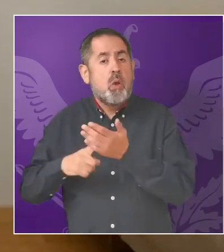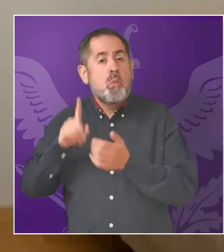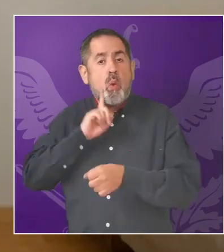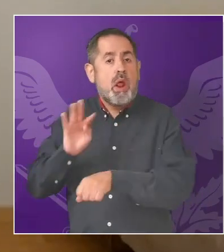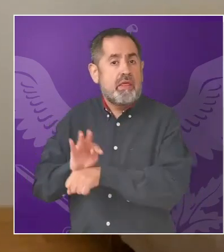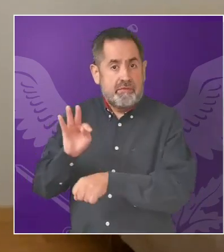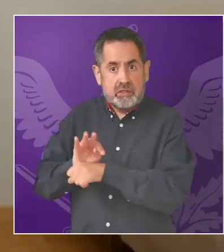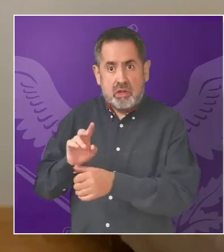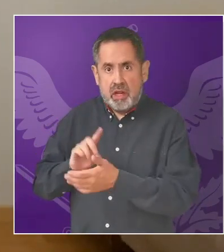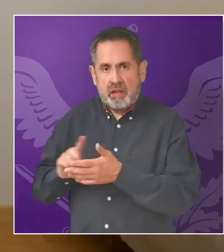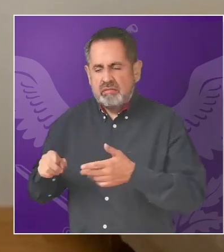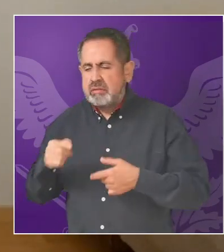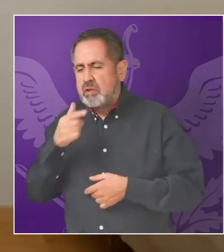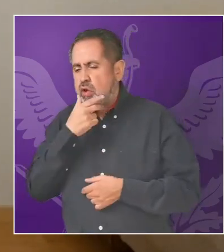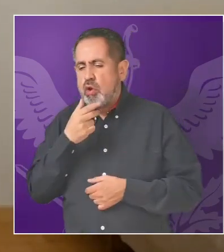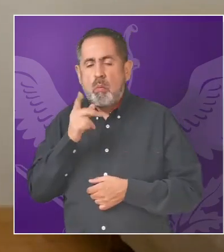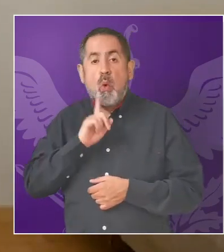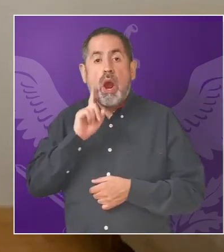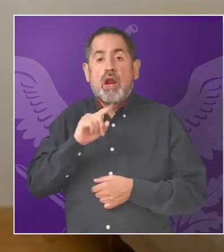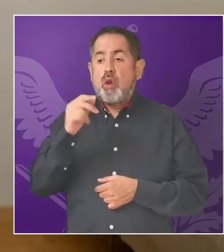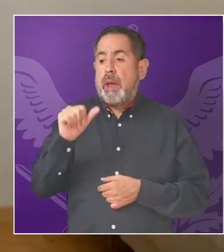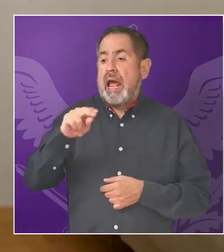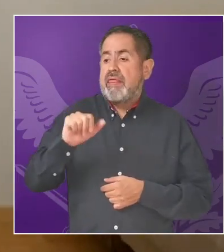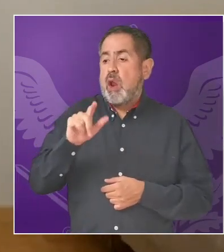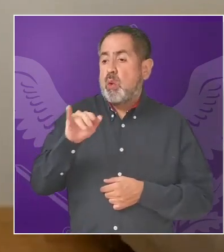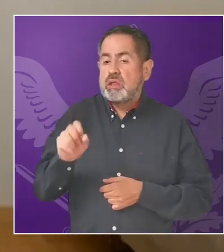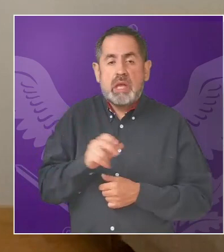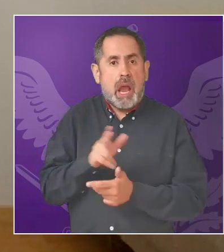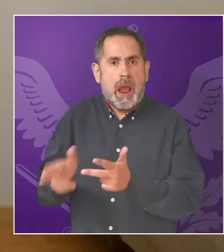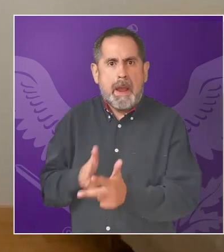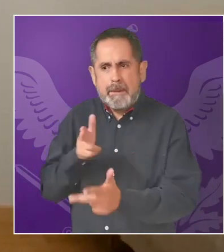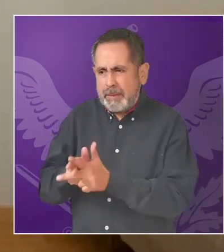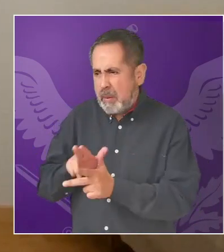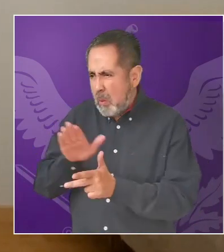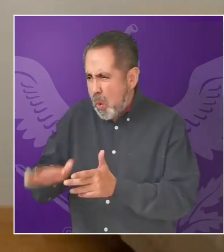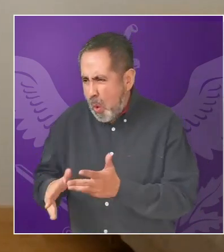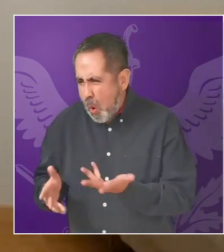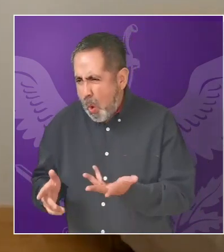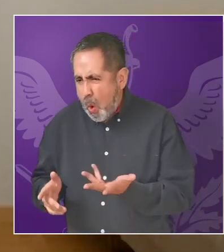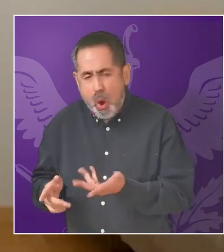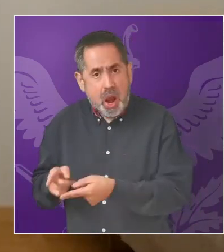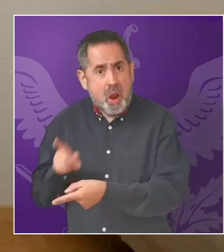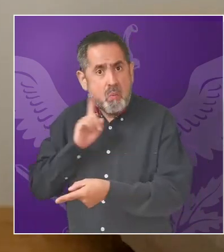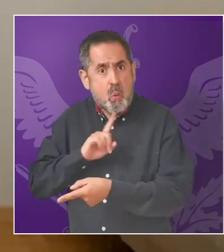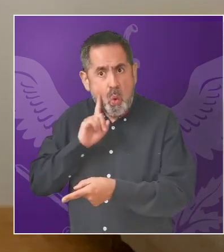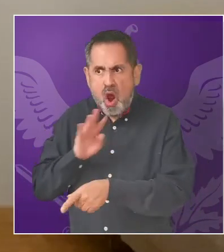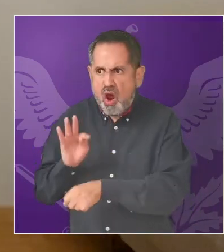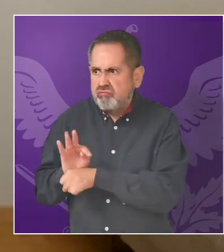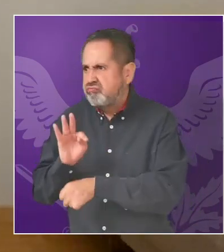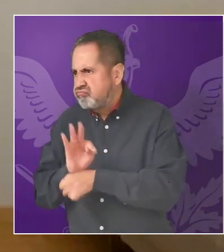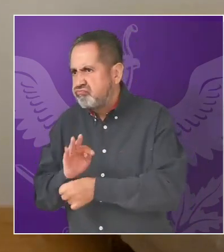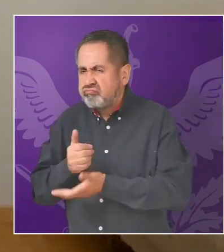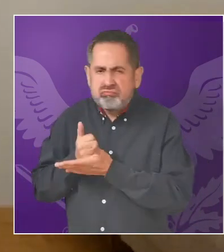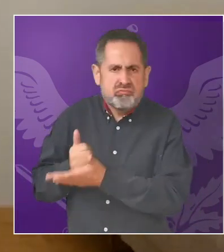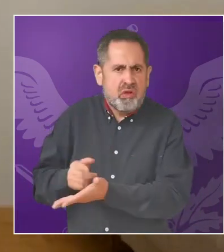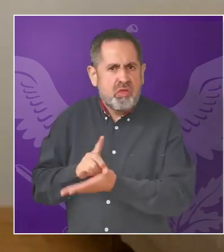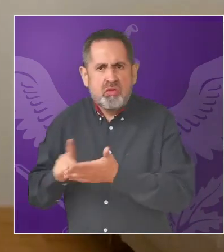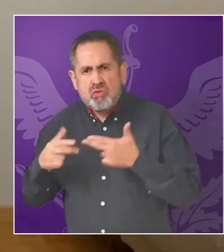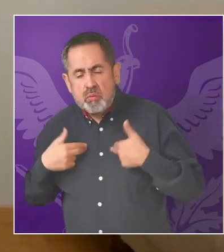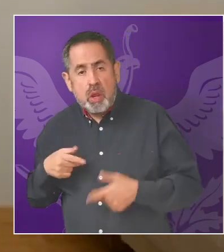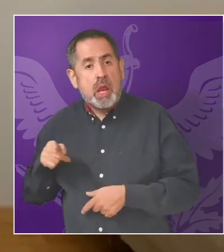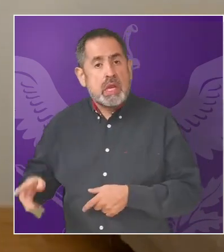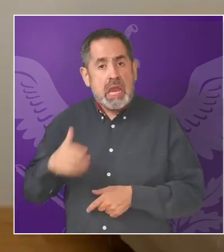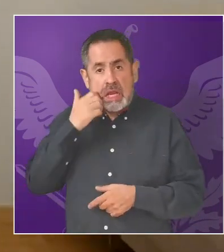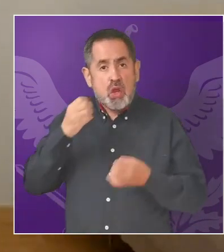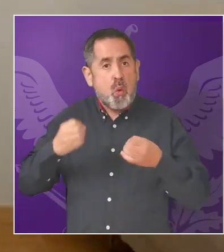la defensora de derechos humanos Ana Luisa Garduño ha sido asesinada, al convertirse en una defensora precisamente